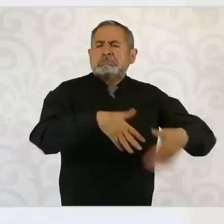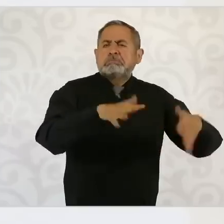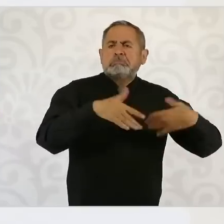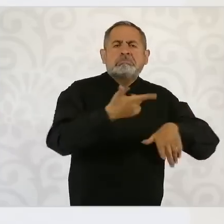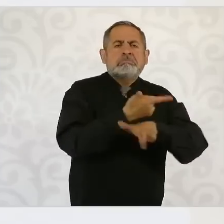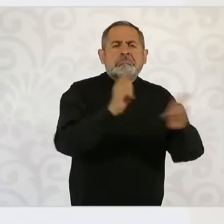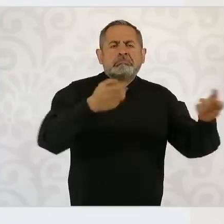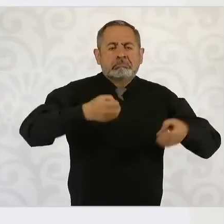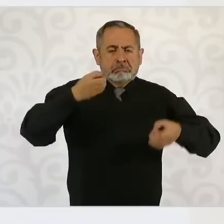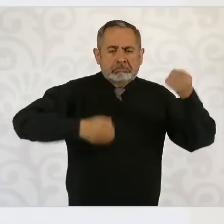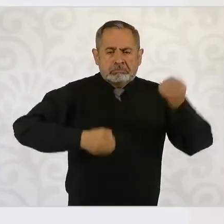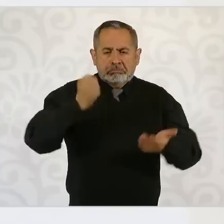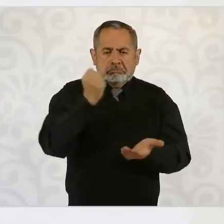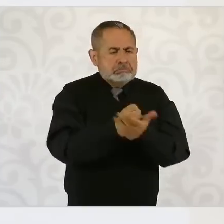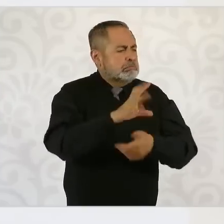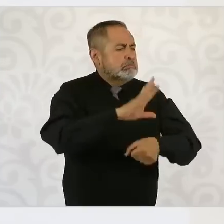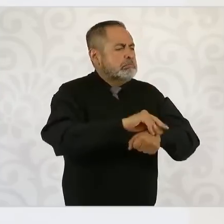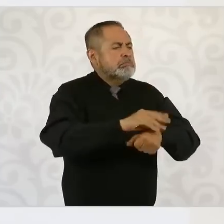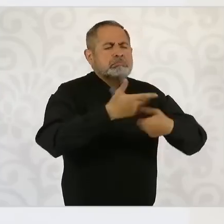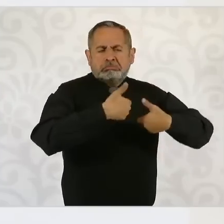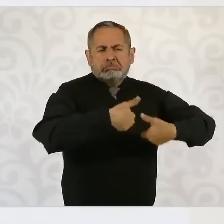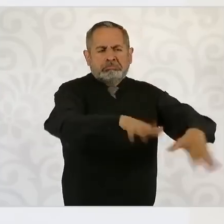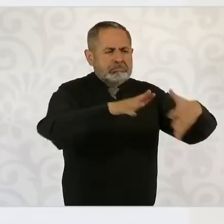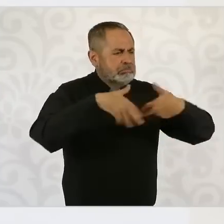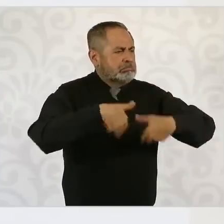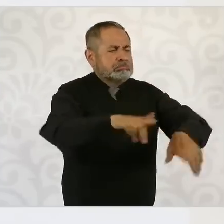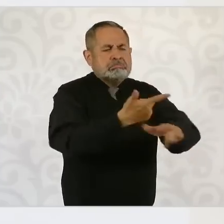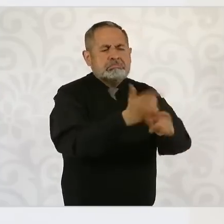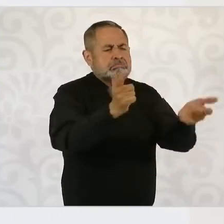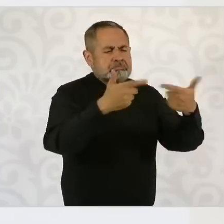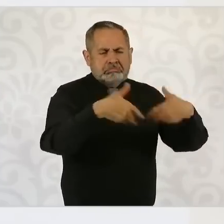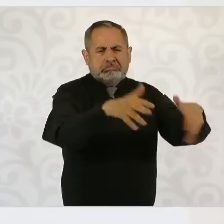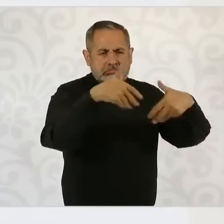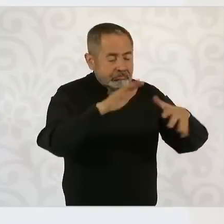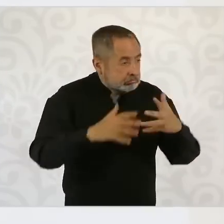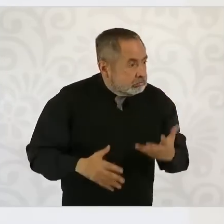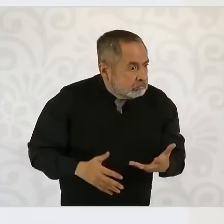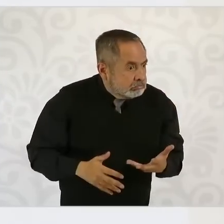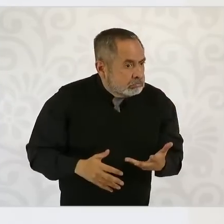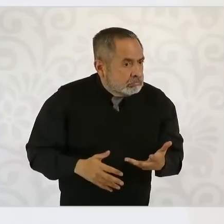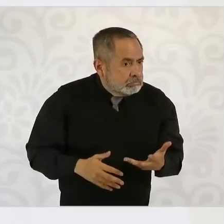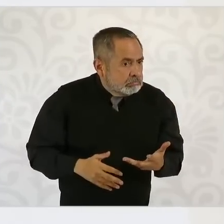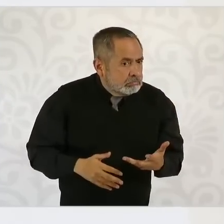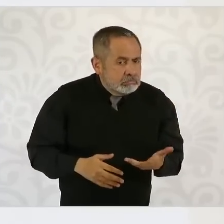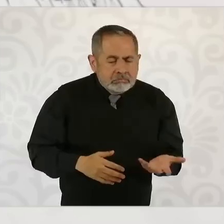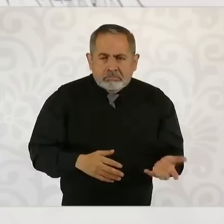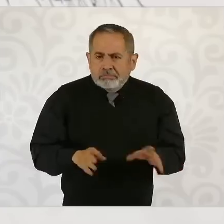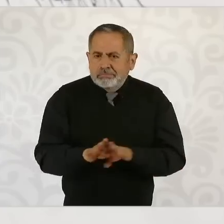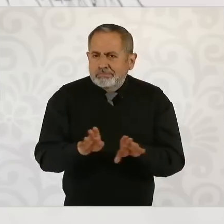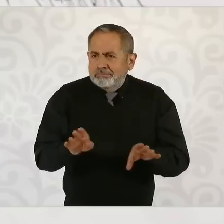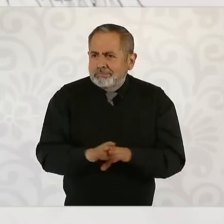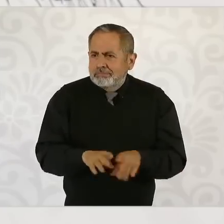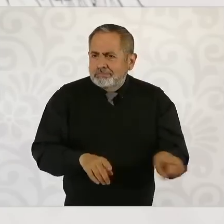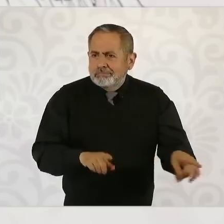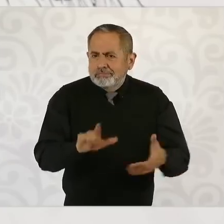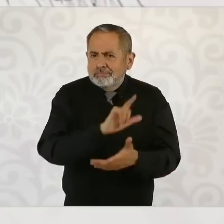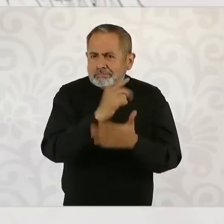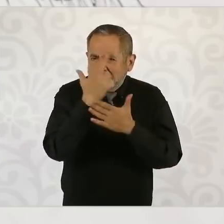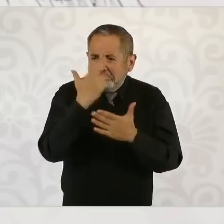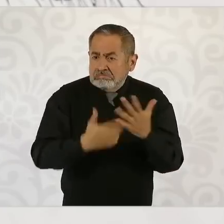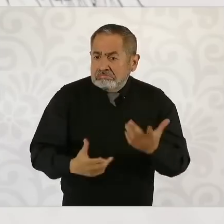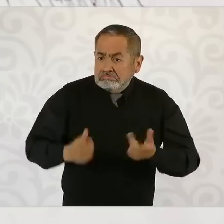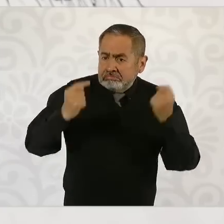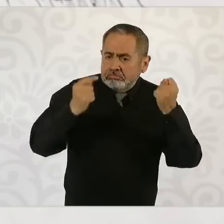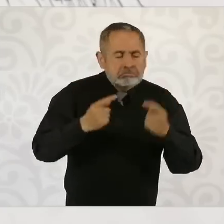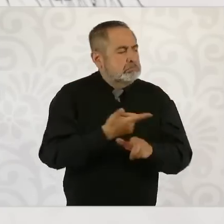que jueces liberen y liberen y liberen y liberen delincuentes y resulta que siempre acaban en unos cuantos. Entonces, eso